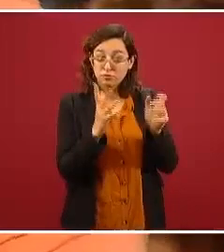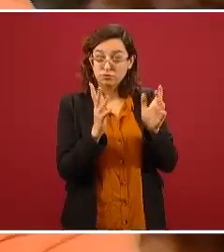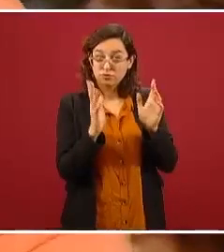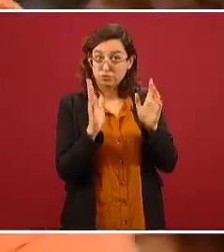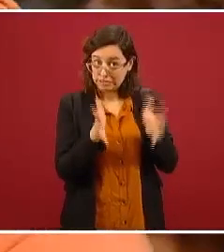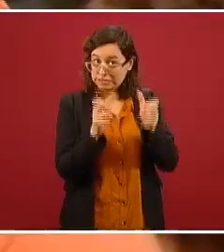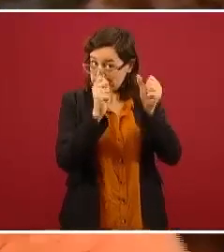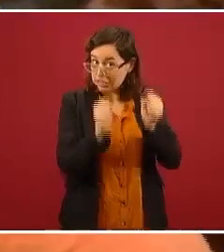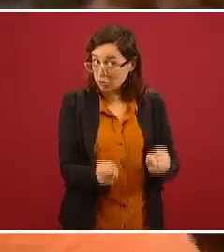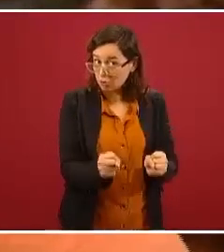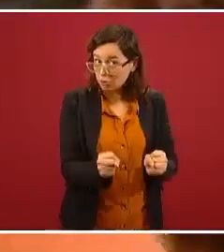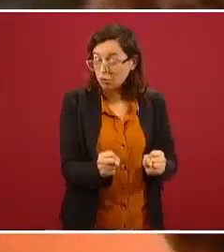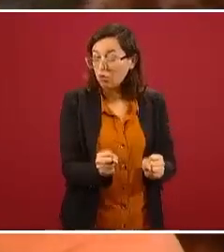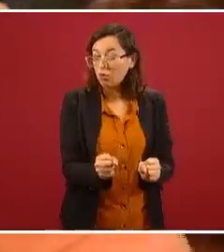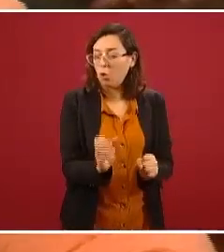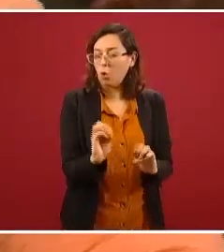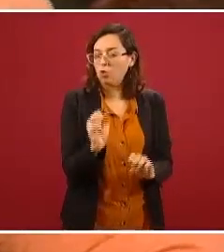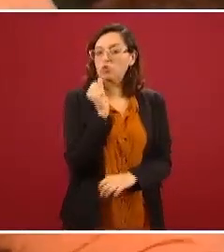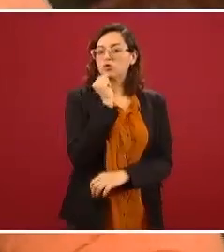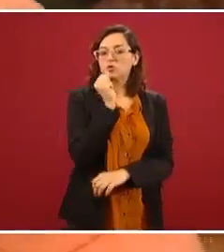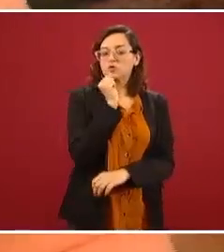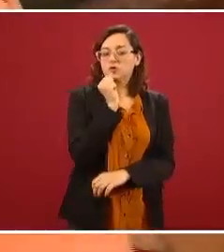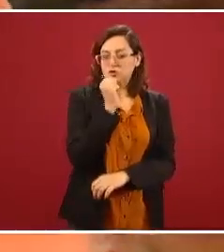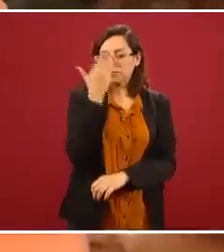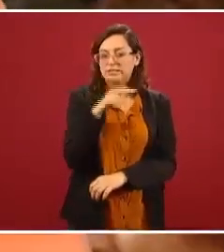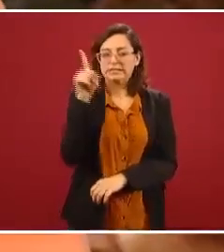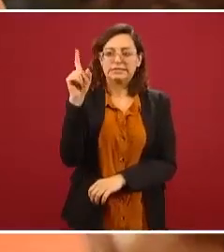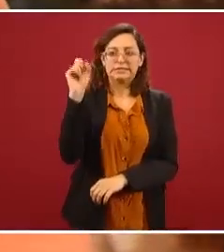me queda claro que falta la confirmación del de Sinaloa.